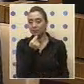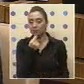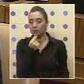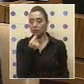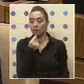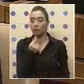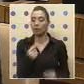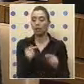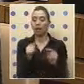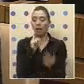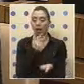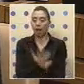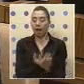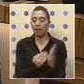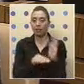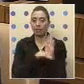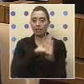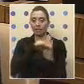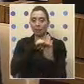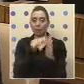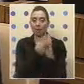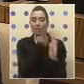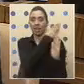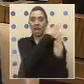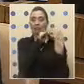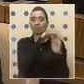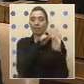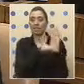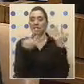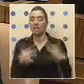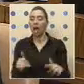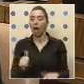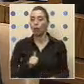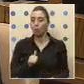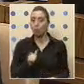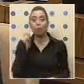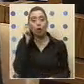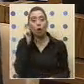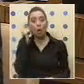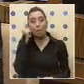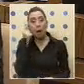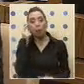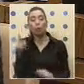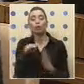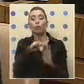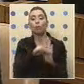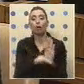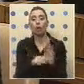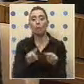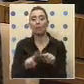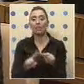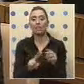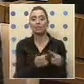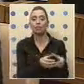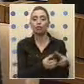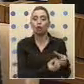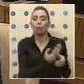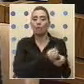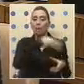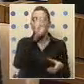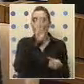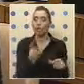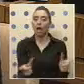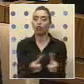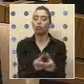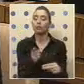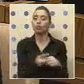que aquí hay etapas previas que se cumplieron. Recuerdo el programa que se hizo en la nueva mayoría, en la comisión